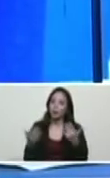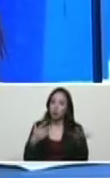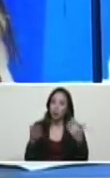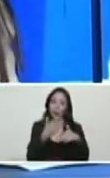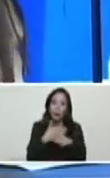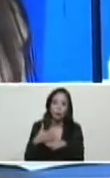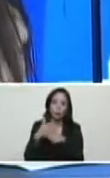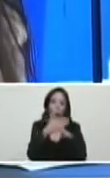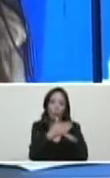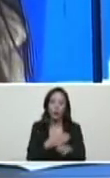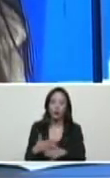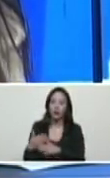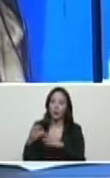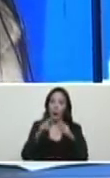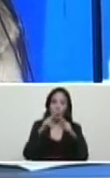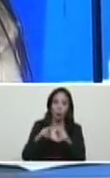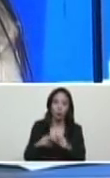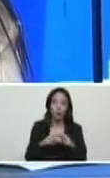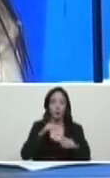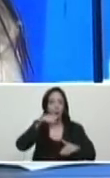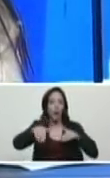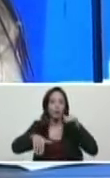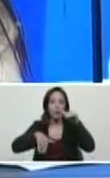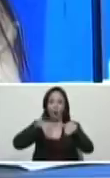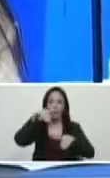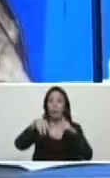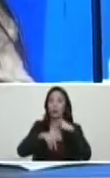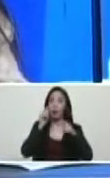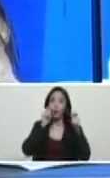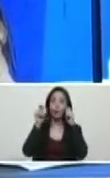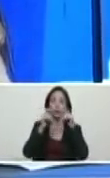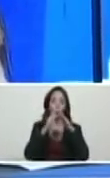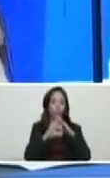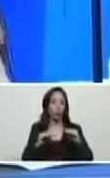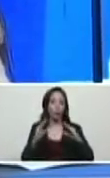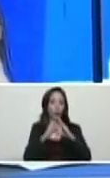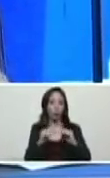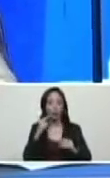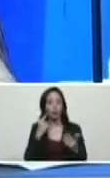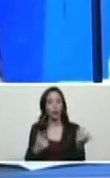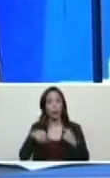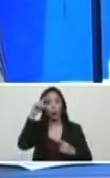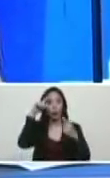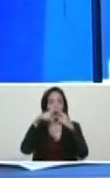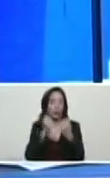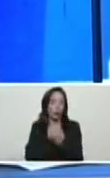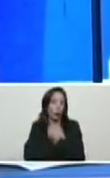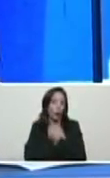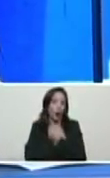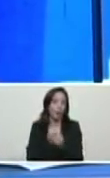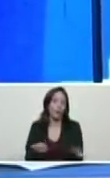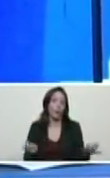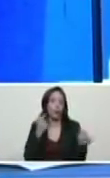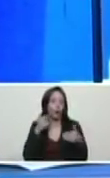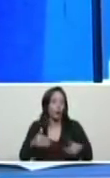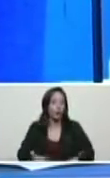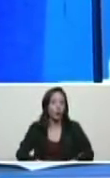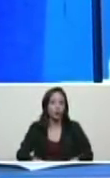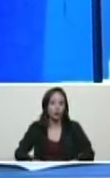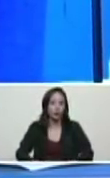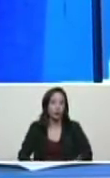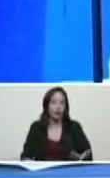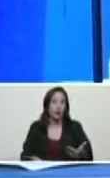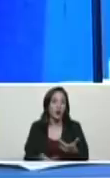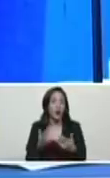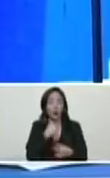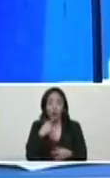destinos turísticos. Los Roques y Canaima son personas que van con el amor, con la experiencia, con